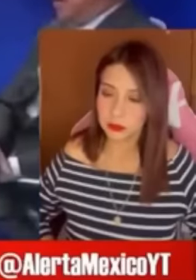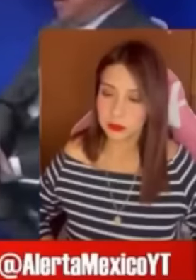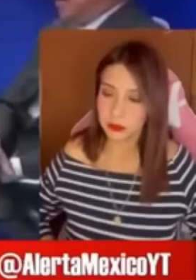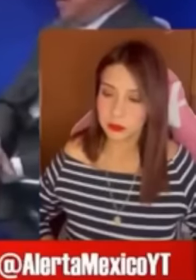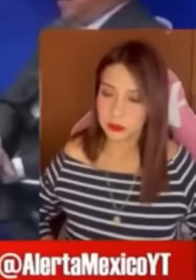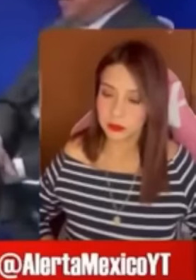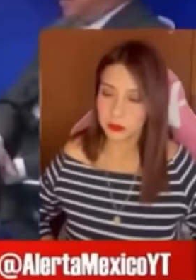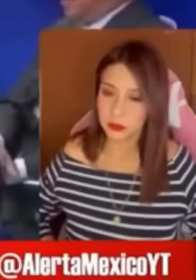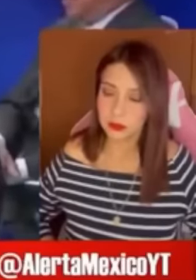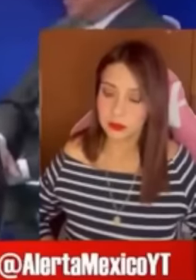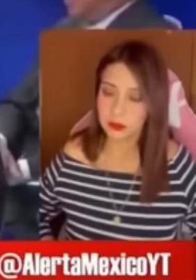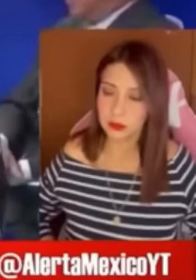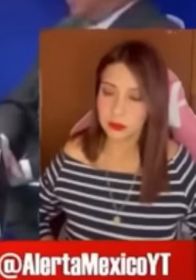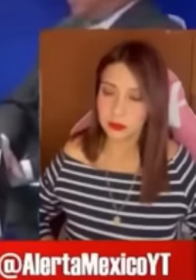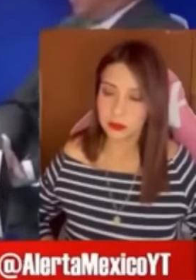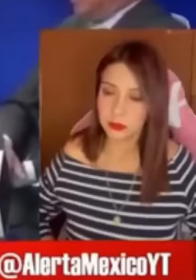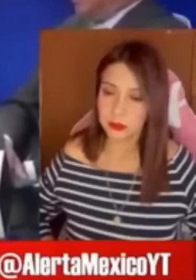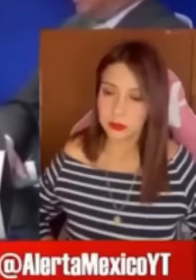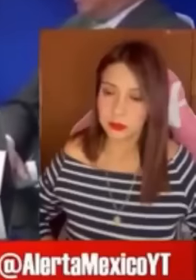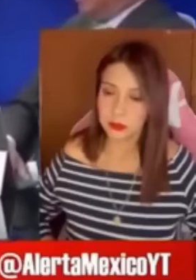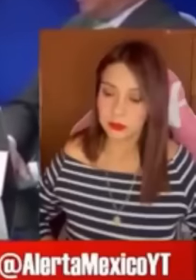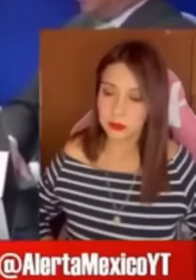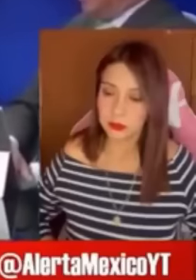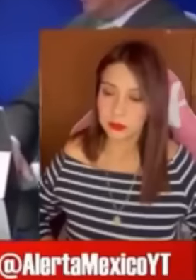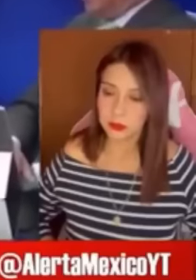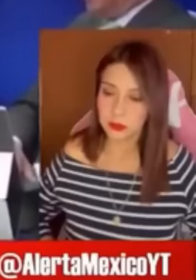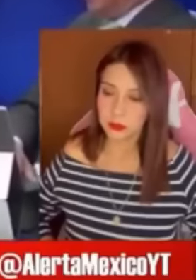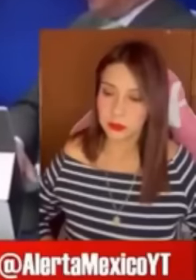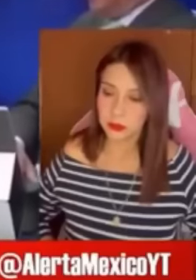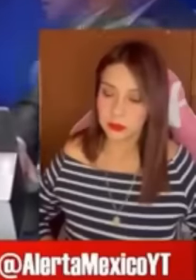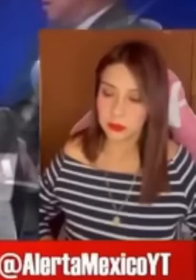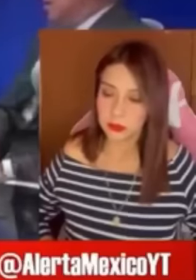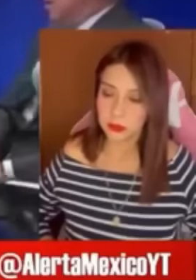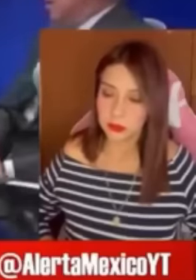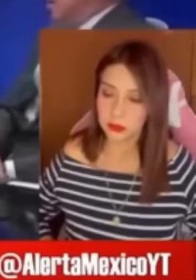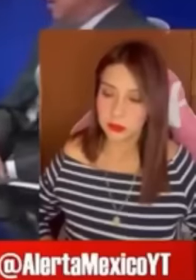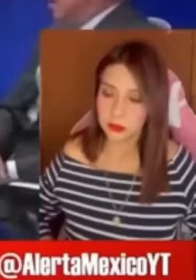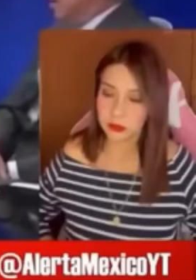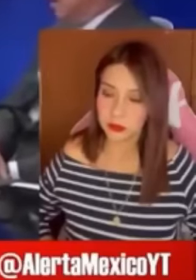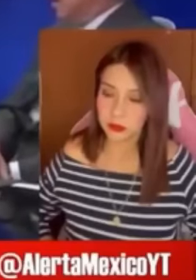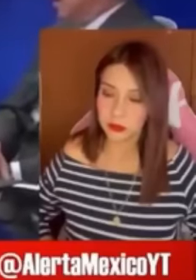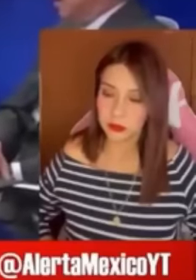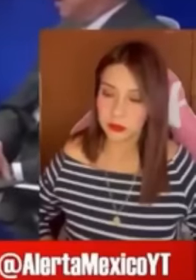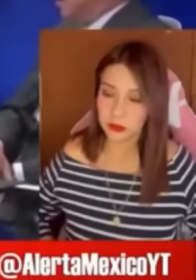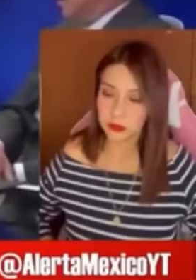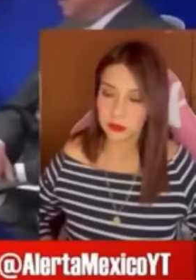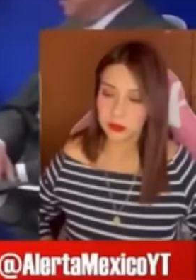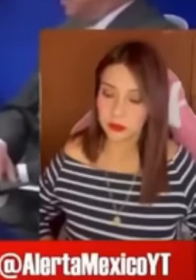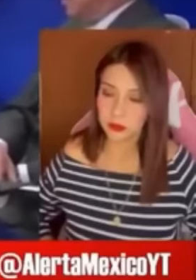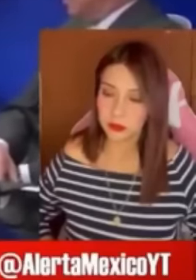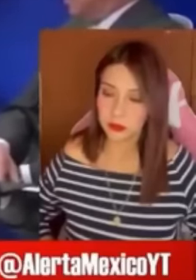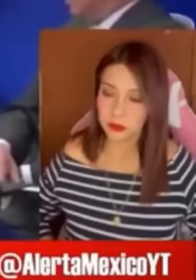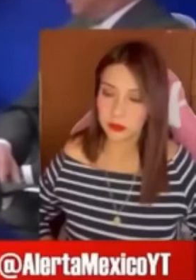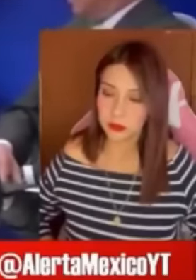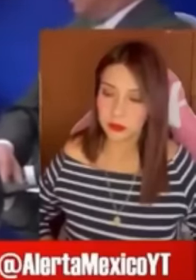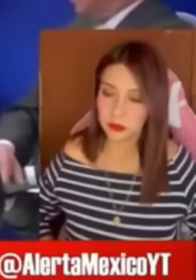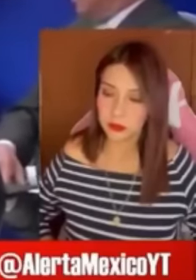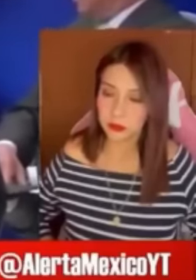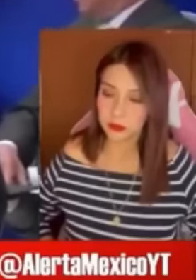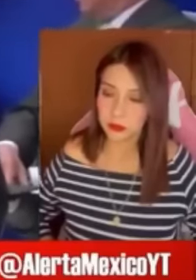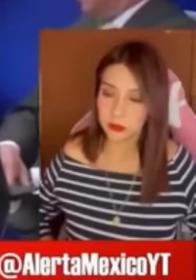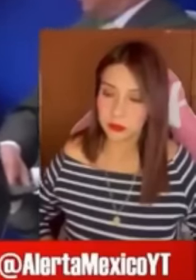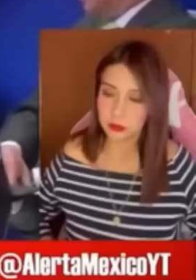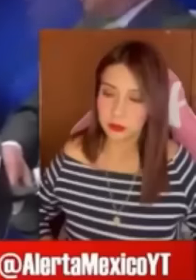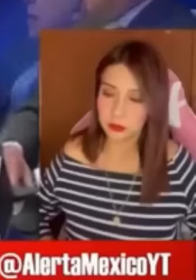que tú estabas allá, y yo recuerdo de tu respuesta y de la información que tengo, que de allí le hablaste al presidente López Obrador. Mira, me fui